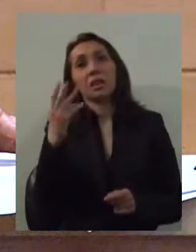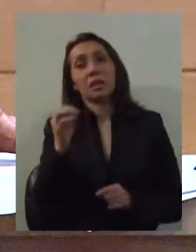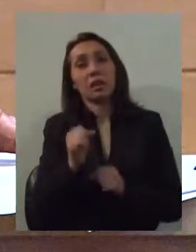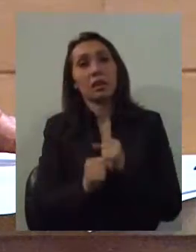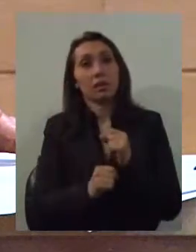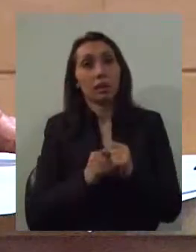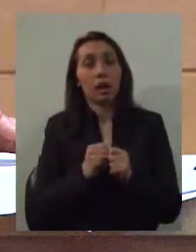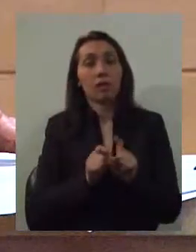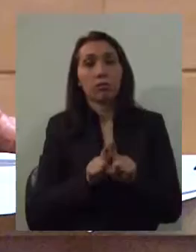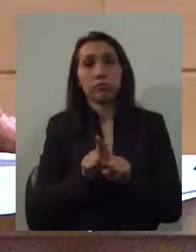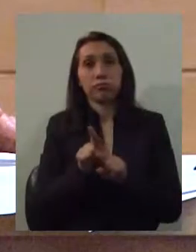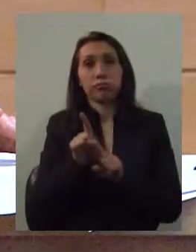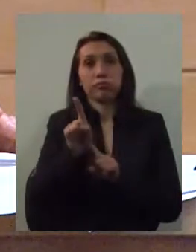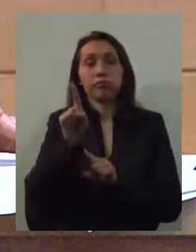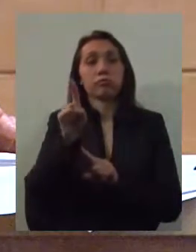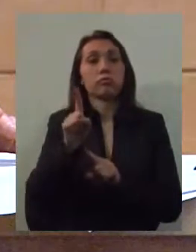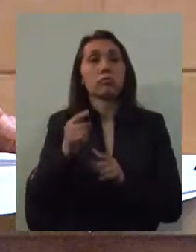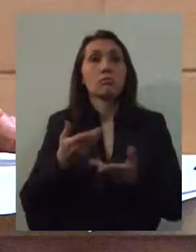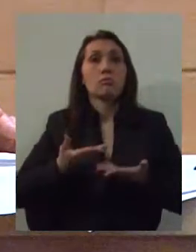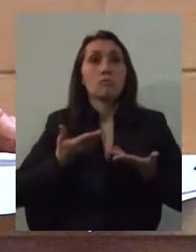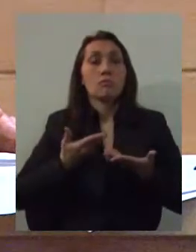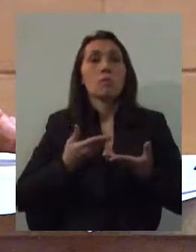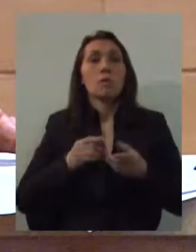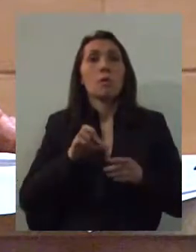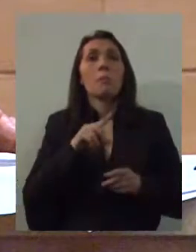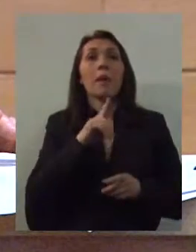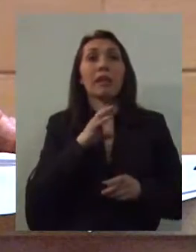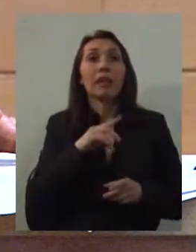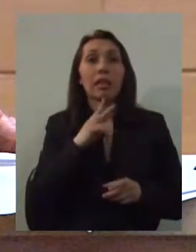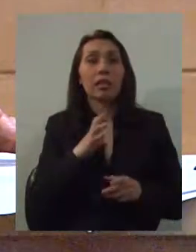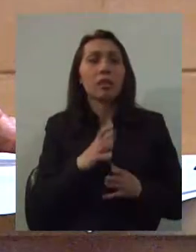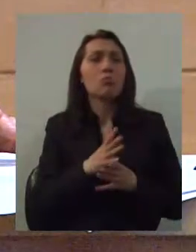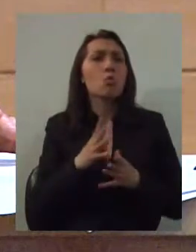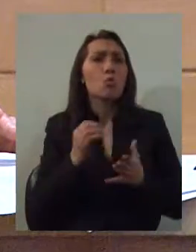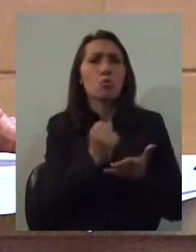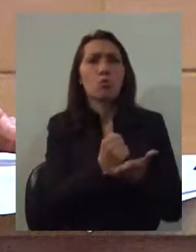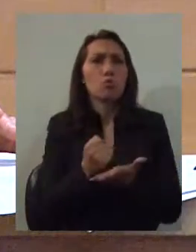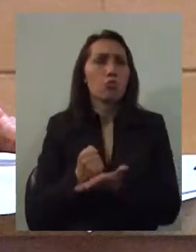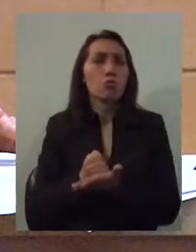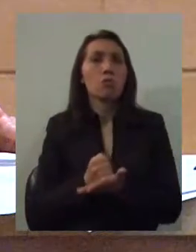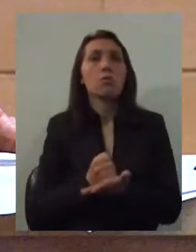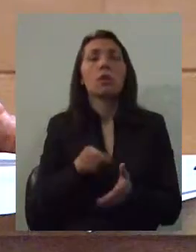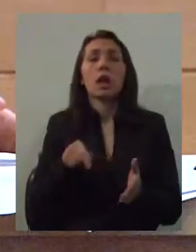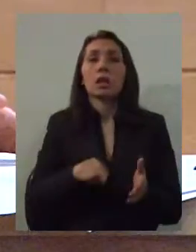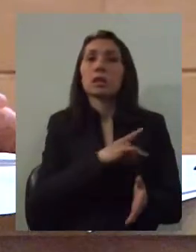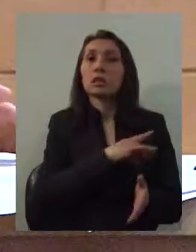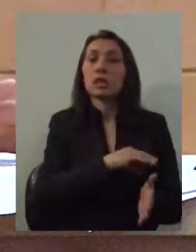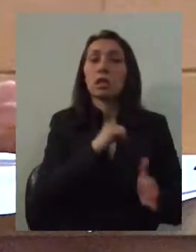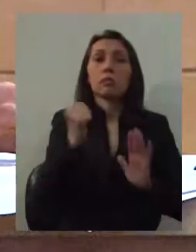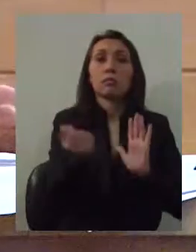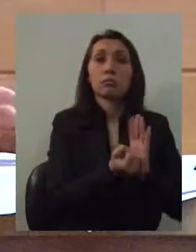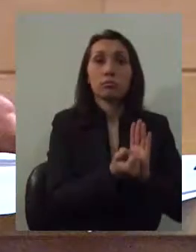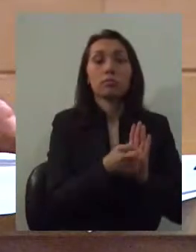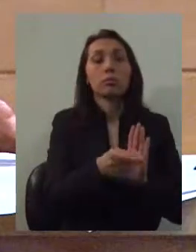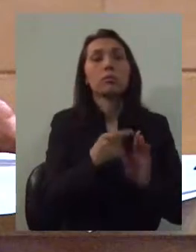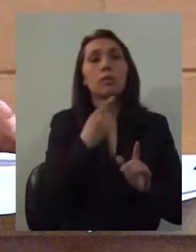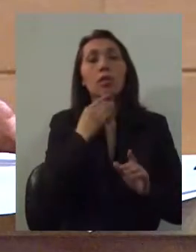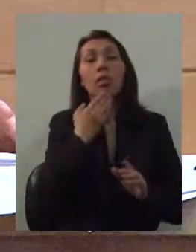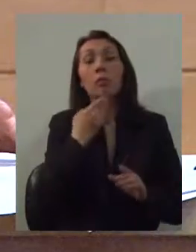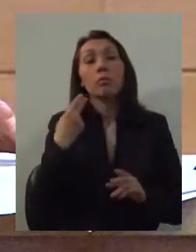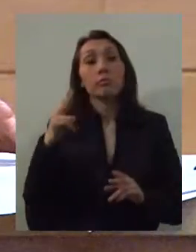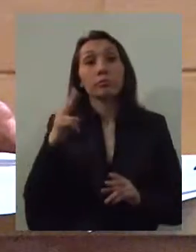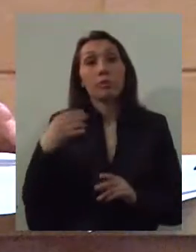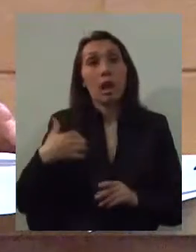20 y 30 años ha motivado la generación de patentes. Hay mucha actividad marcaria en nuestro país, como entiendo también lo existe en